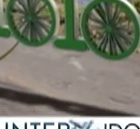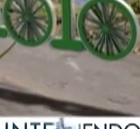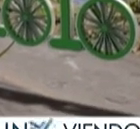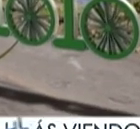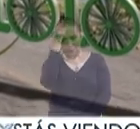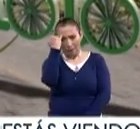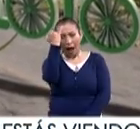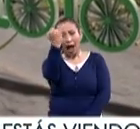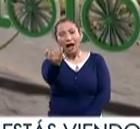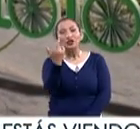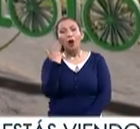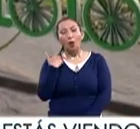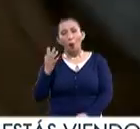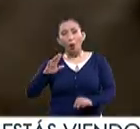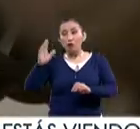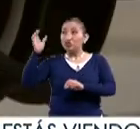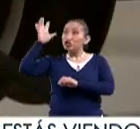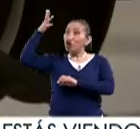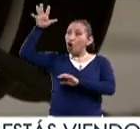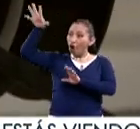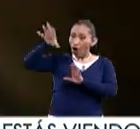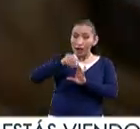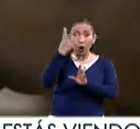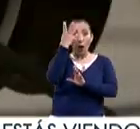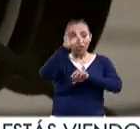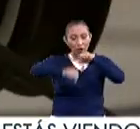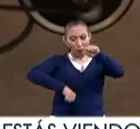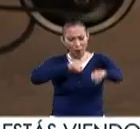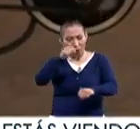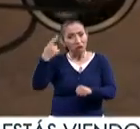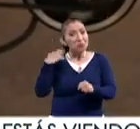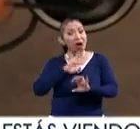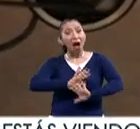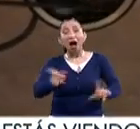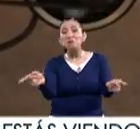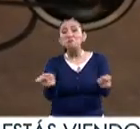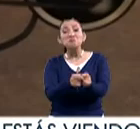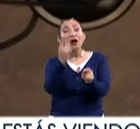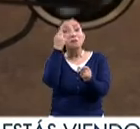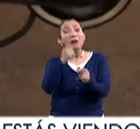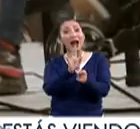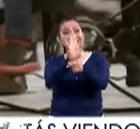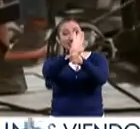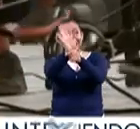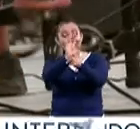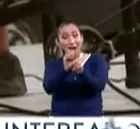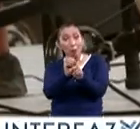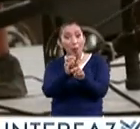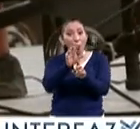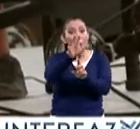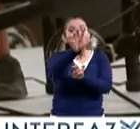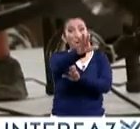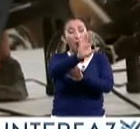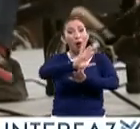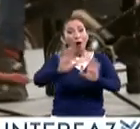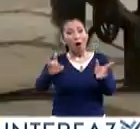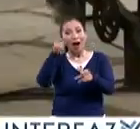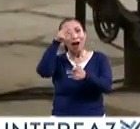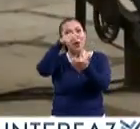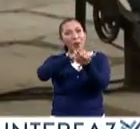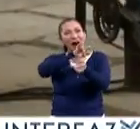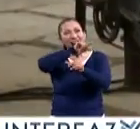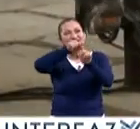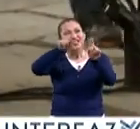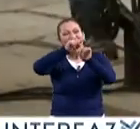¿Te imaginas que un panel solar y 4 bicicletas sean lo necesario para que las producciones cinematográficas lleguen a